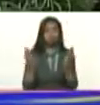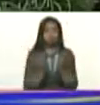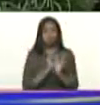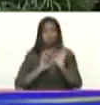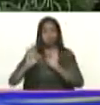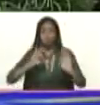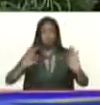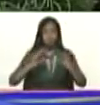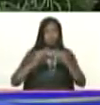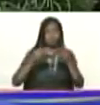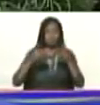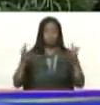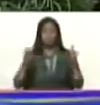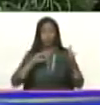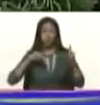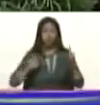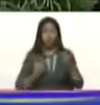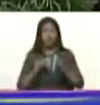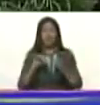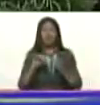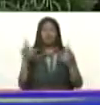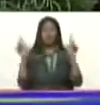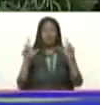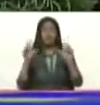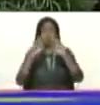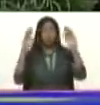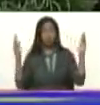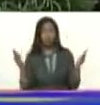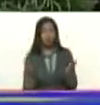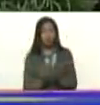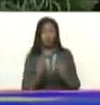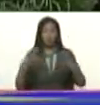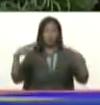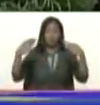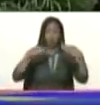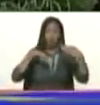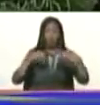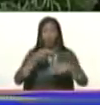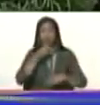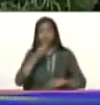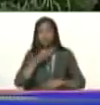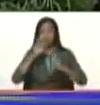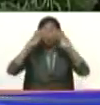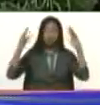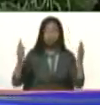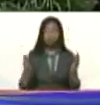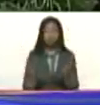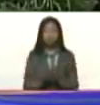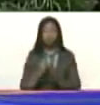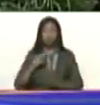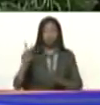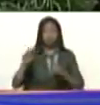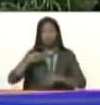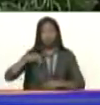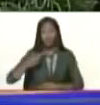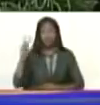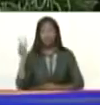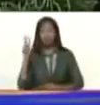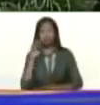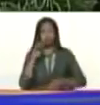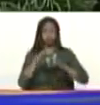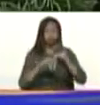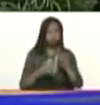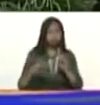La cobertura en las televisoras del mundo, en la prensa del mundo. Un paso positivo, me parece,